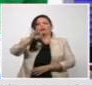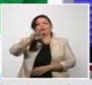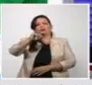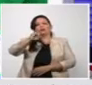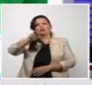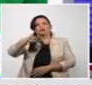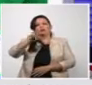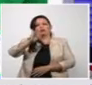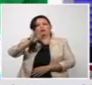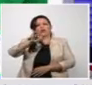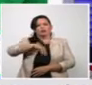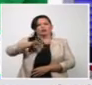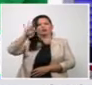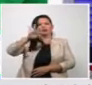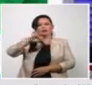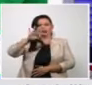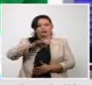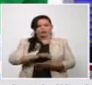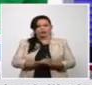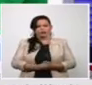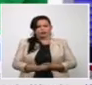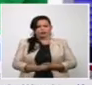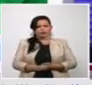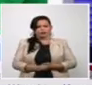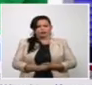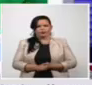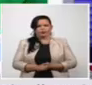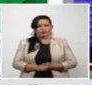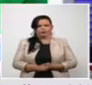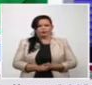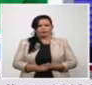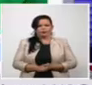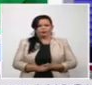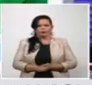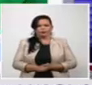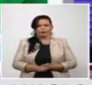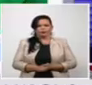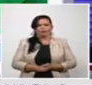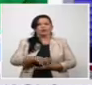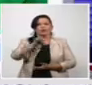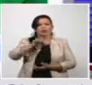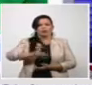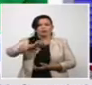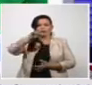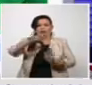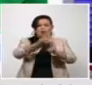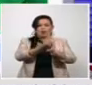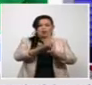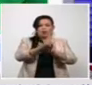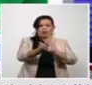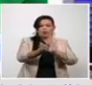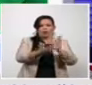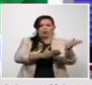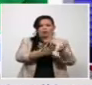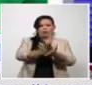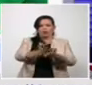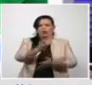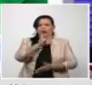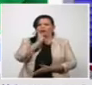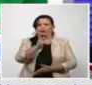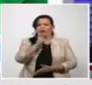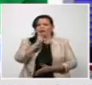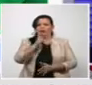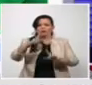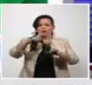86,7%. Y nuevamente la cifra de pacientes confirmados que se atienden en nuestras terapias